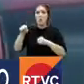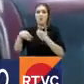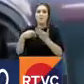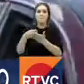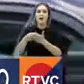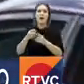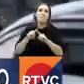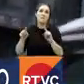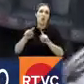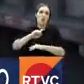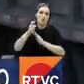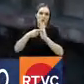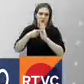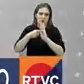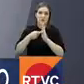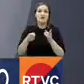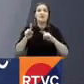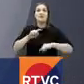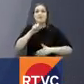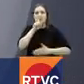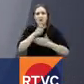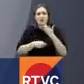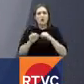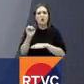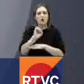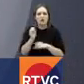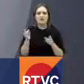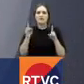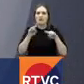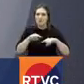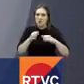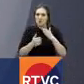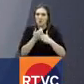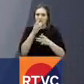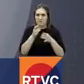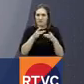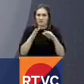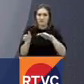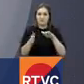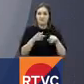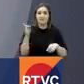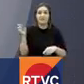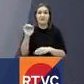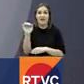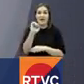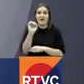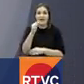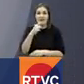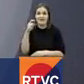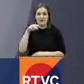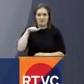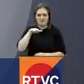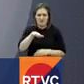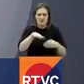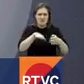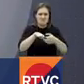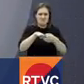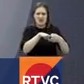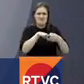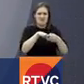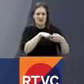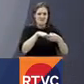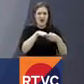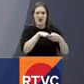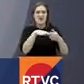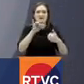de vehículo también cambiaron. Víctimas de atraco en la calle 100 interpusieron la denuncia. Fiscalía confirmó que la